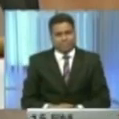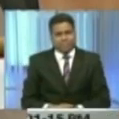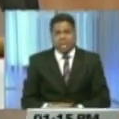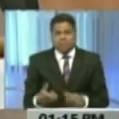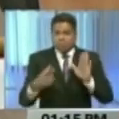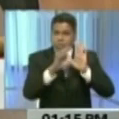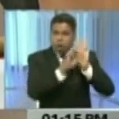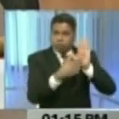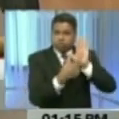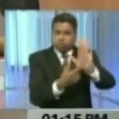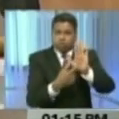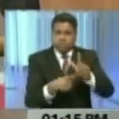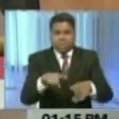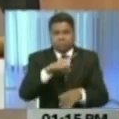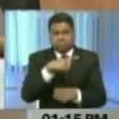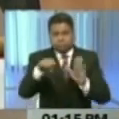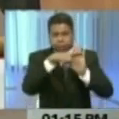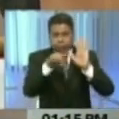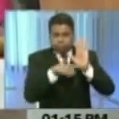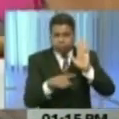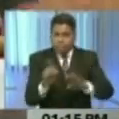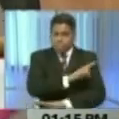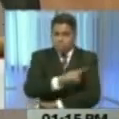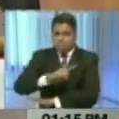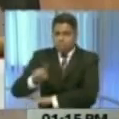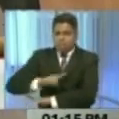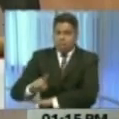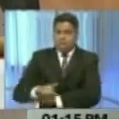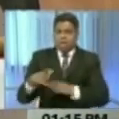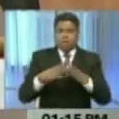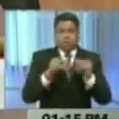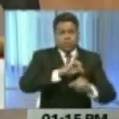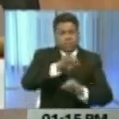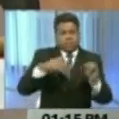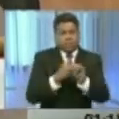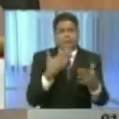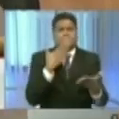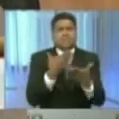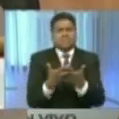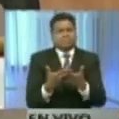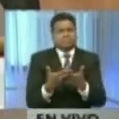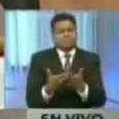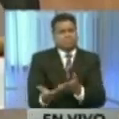Y de dar instrucciones a organismos internacionales y pedir intervención de Venezuela.